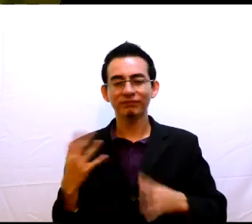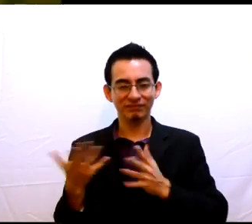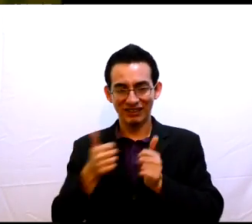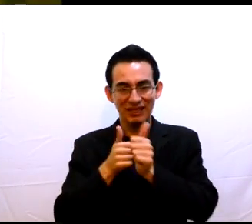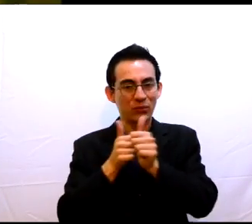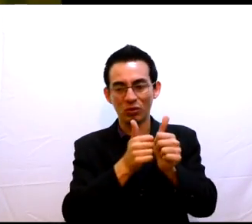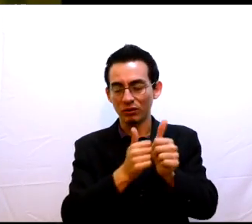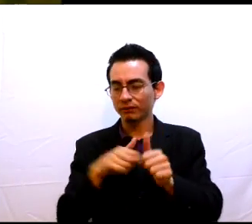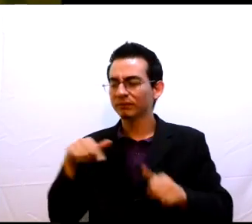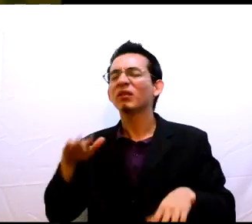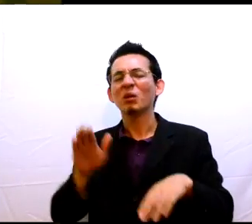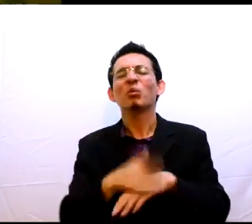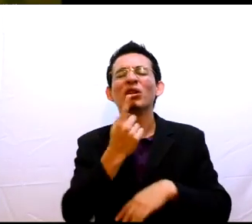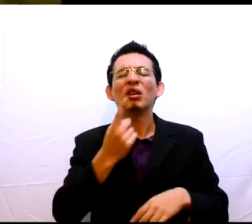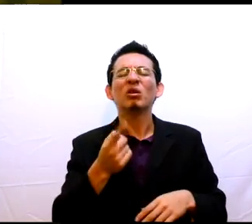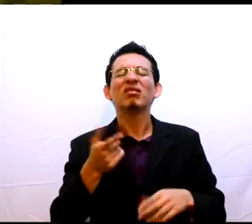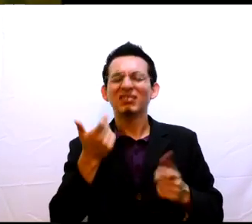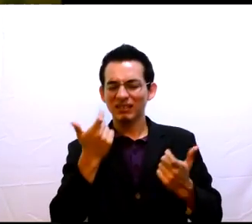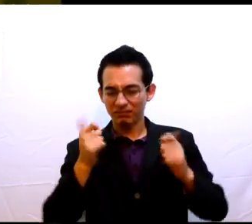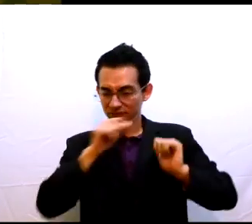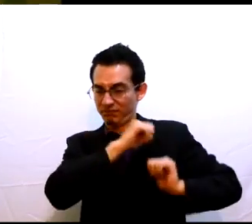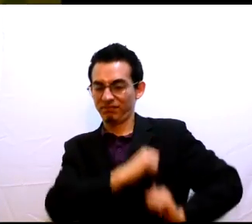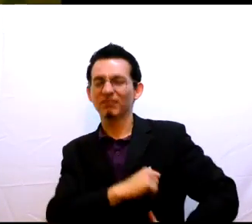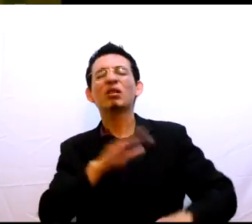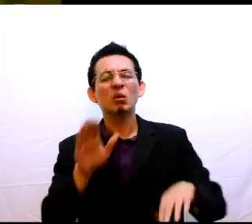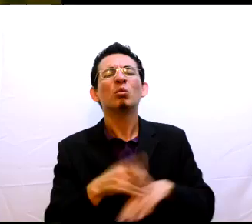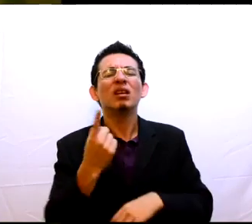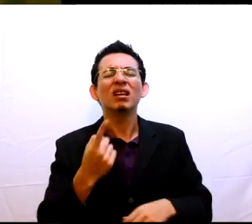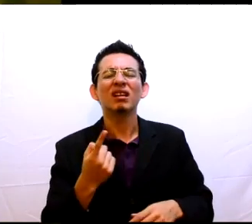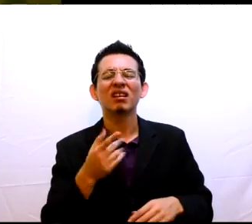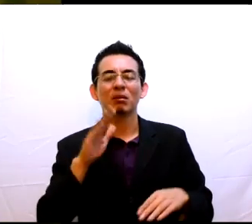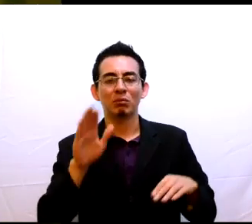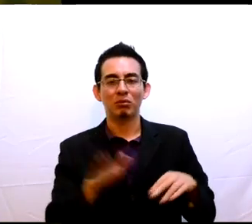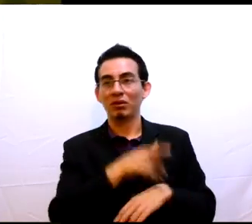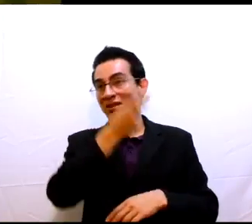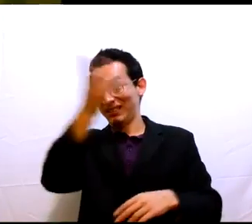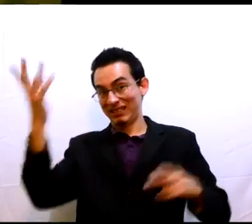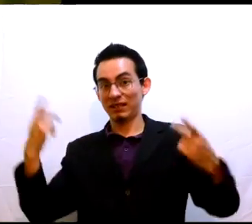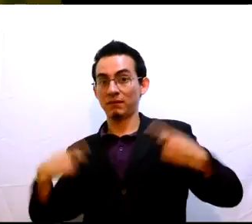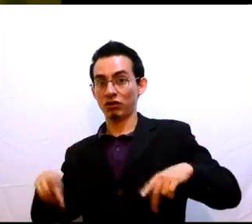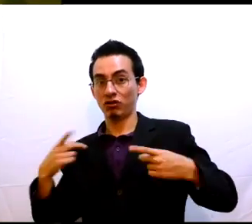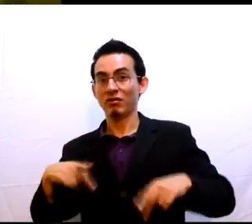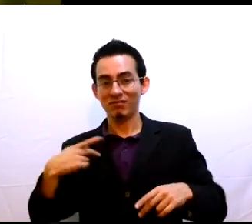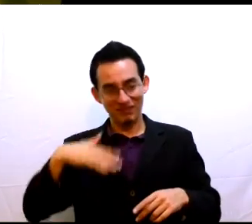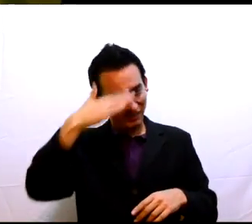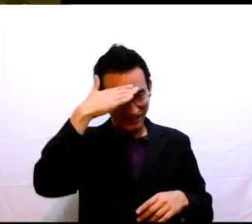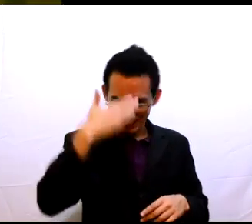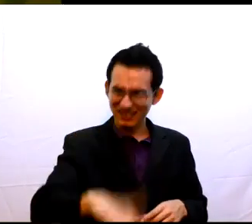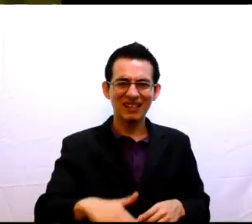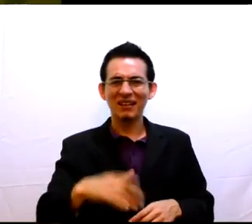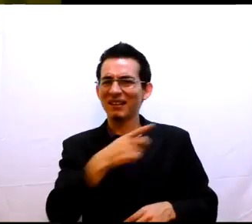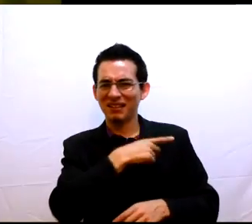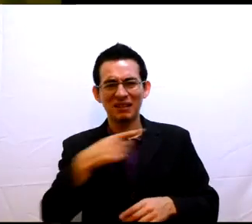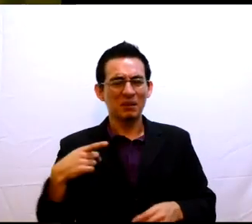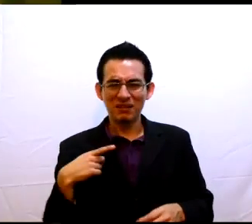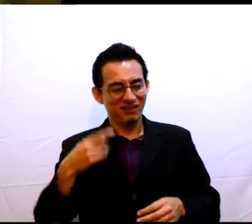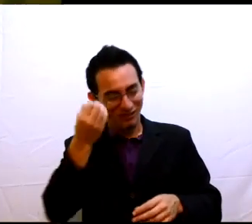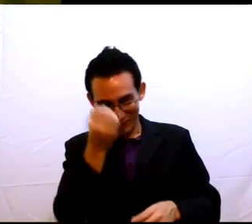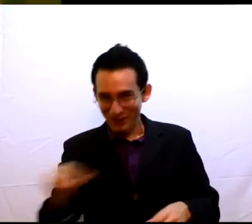porque traía jesús un tesorero sabe por qué porque la gente prudente sabia entendida